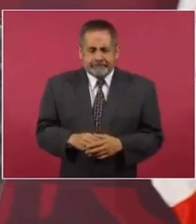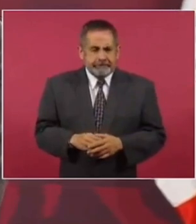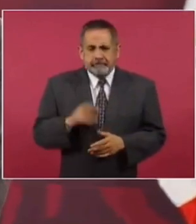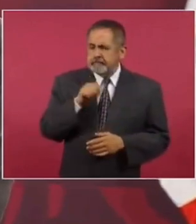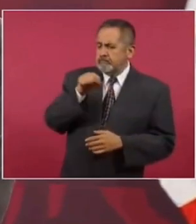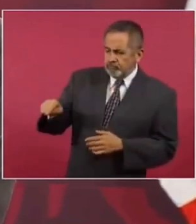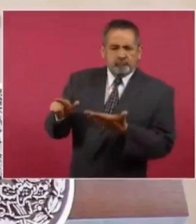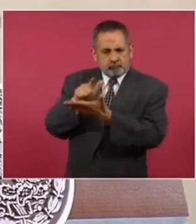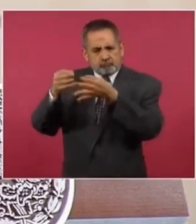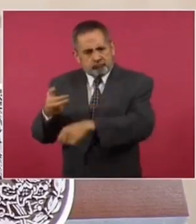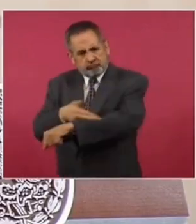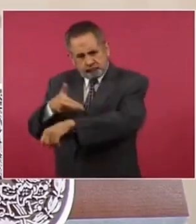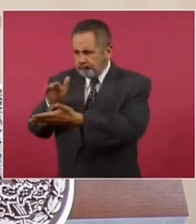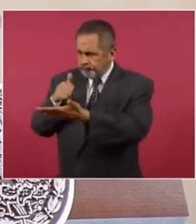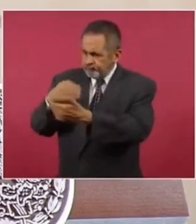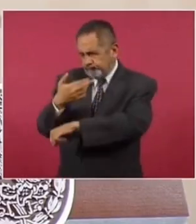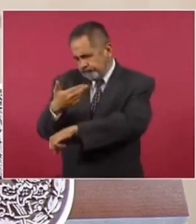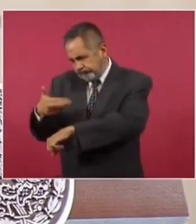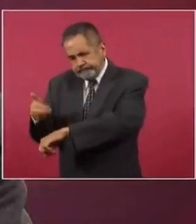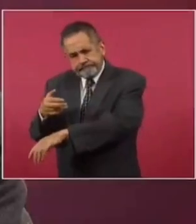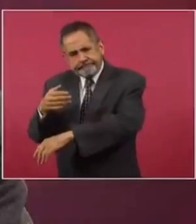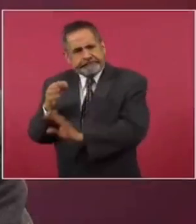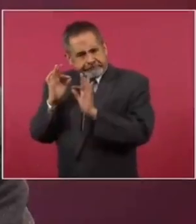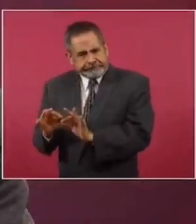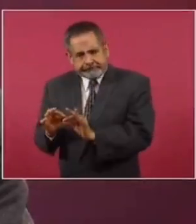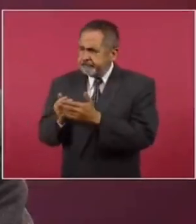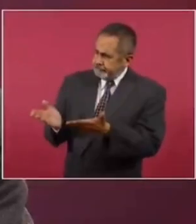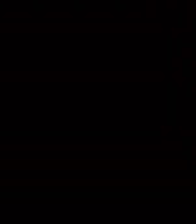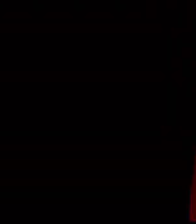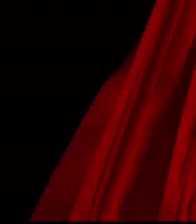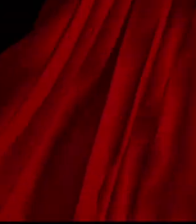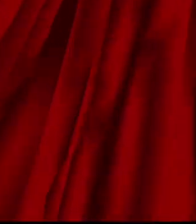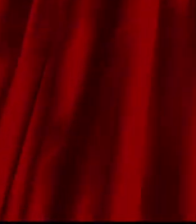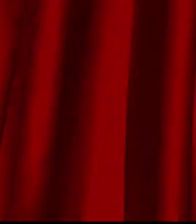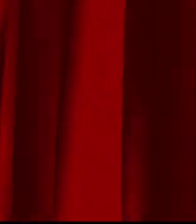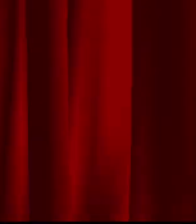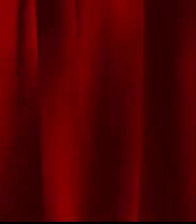buscar la forma legal de hacerlo, porque están abiertas estas puertas, estos caminos.